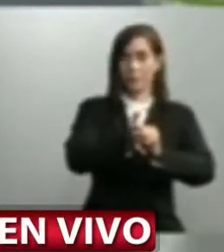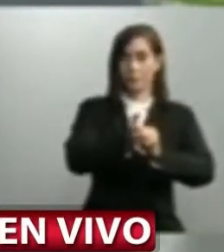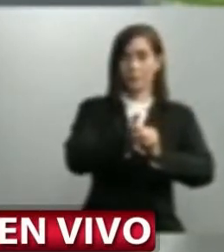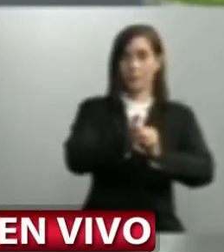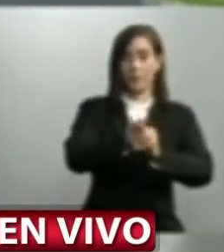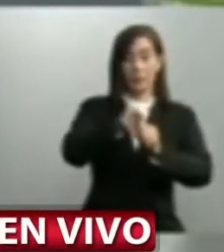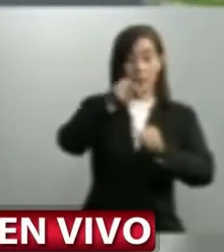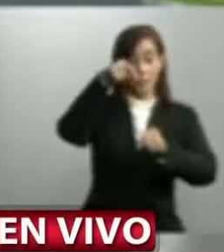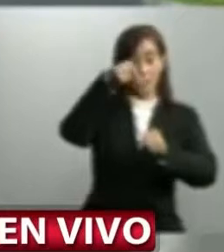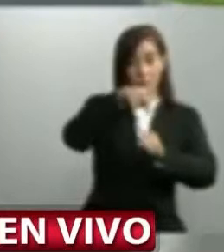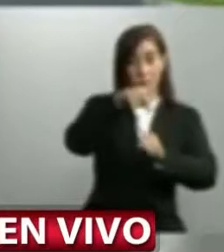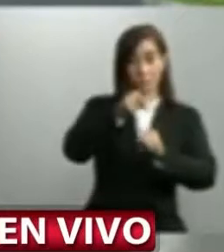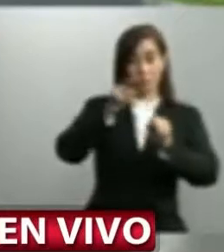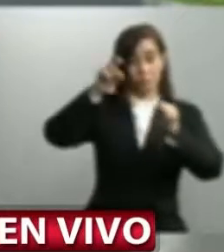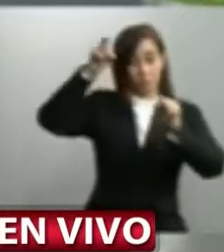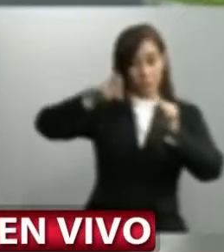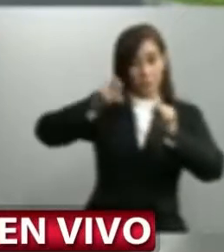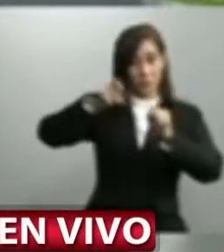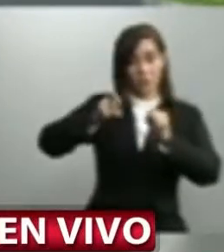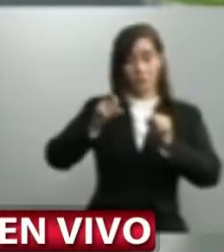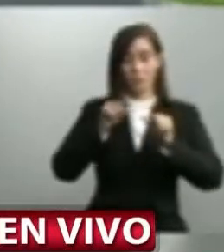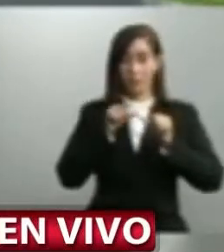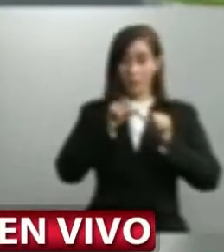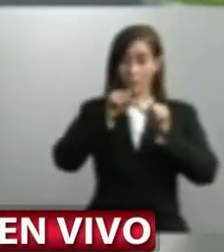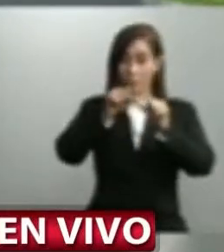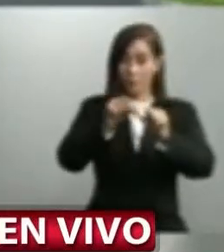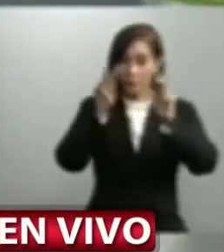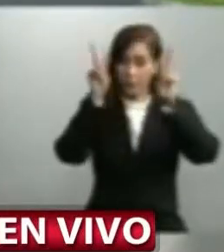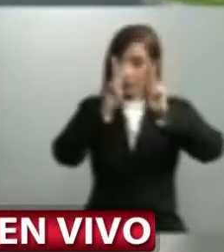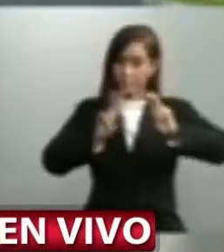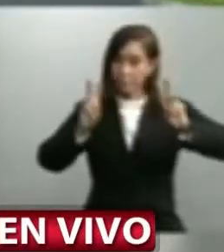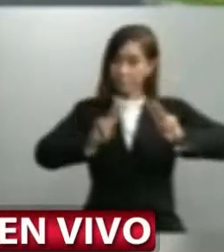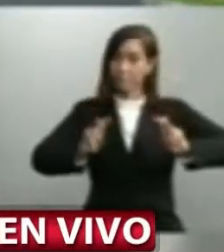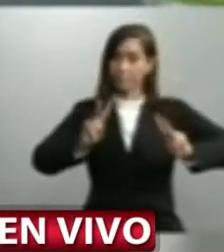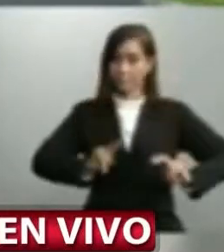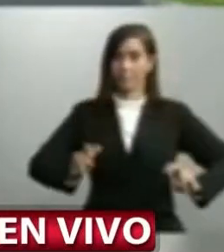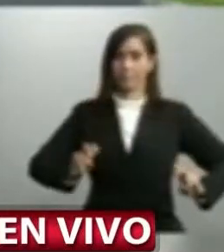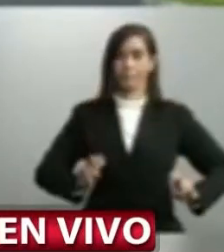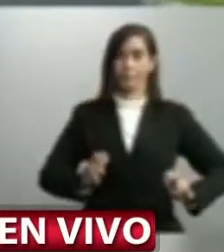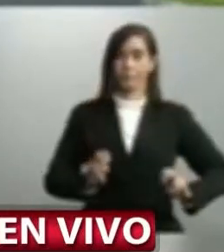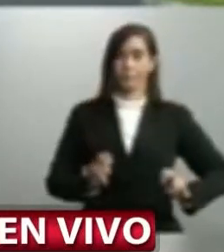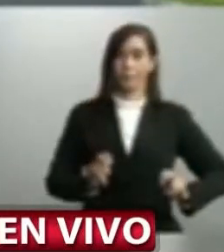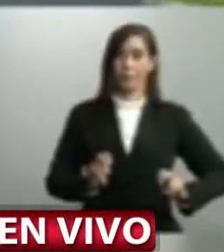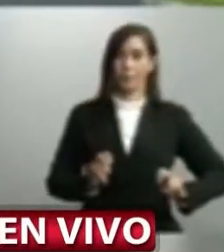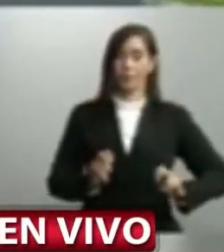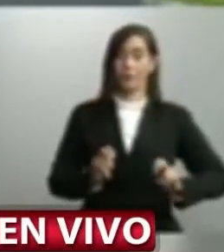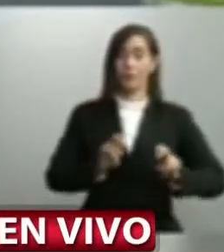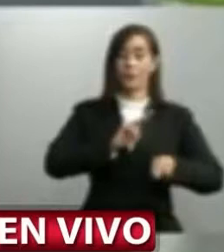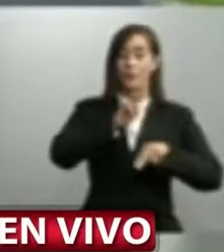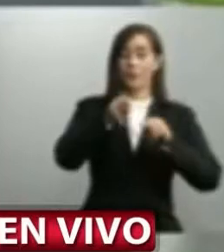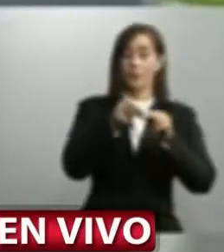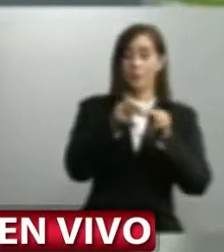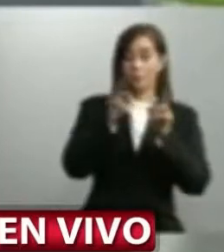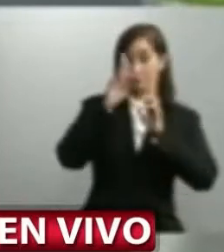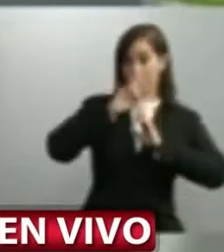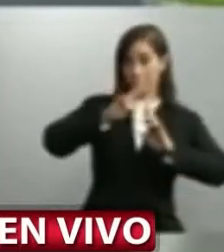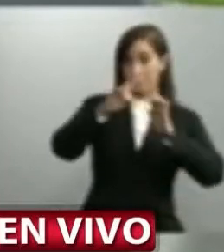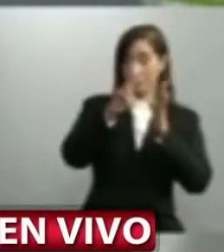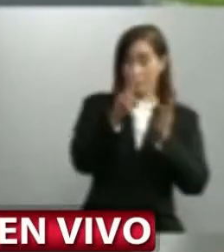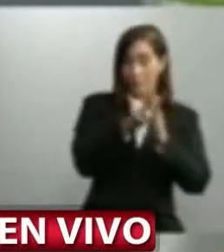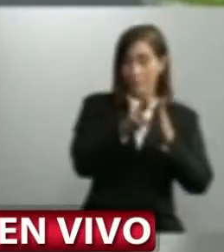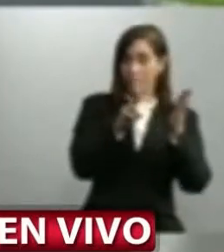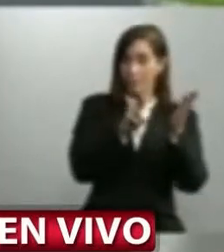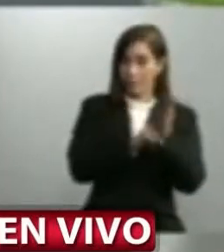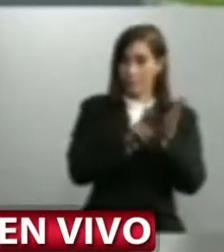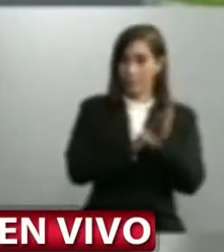nos obliga a mantener vigilante con el conjunto de medidas que se